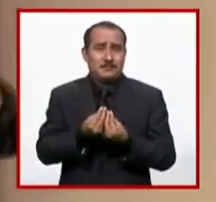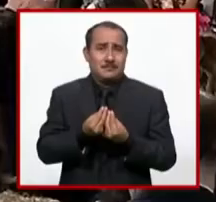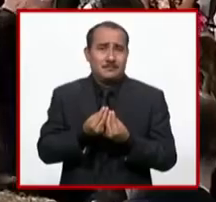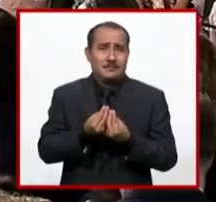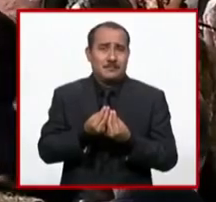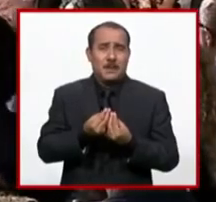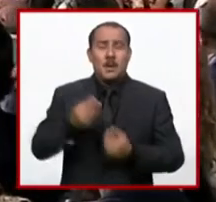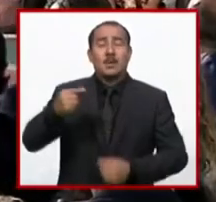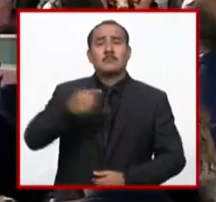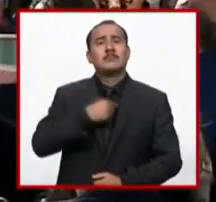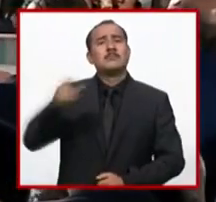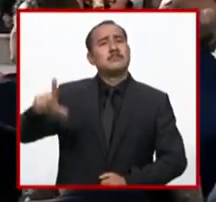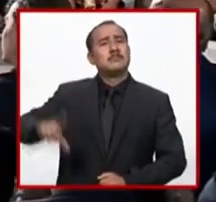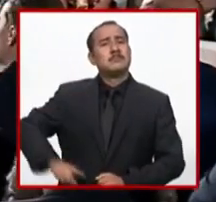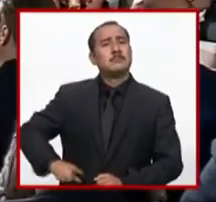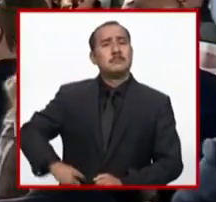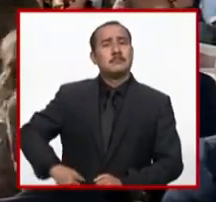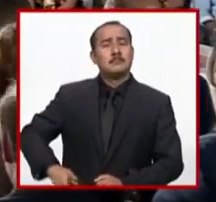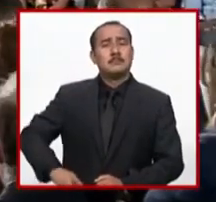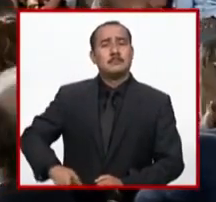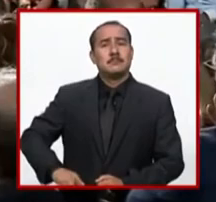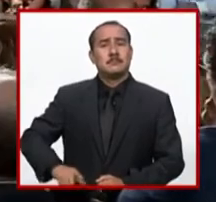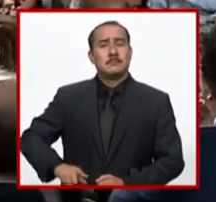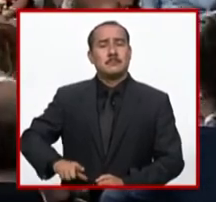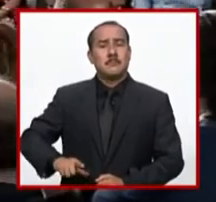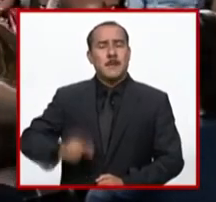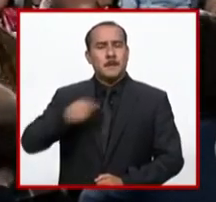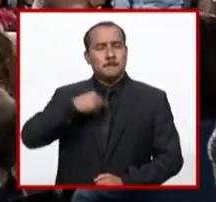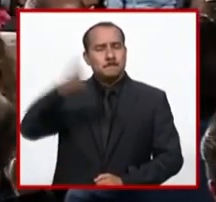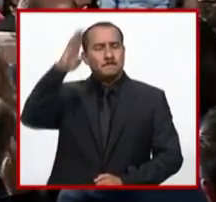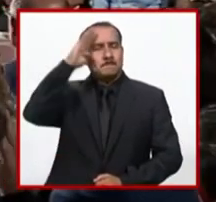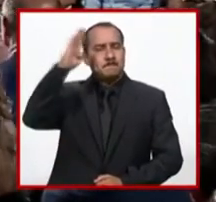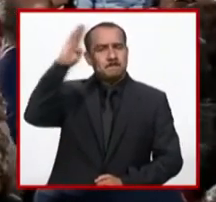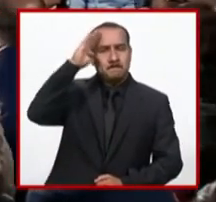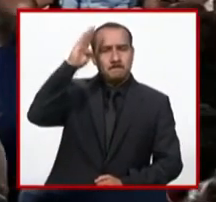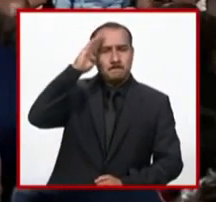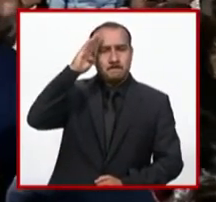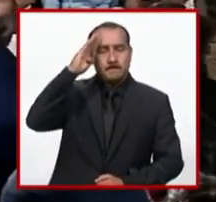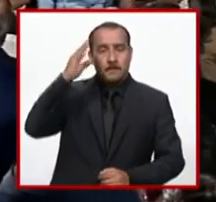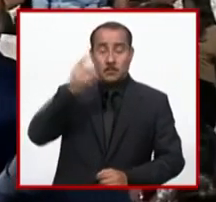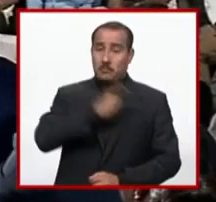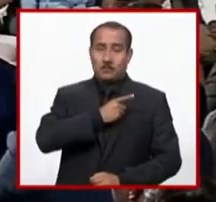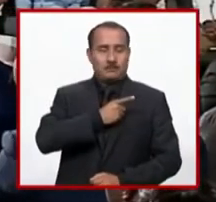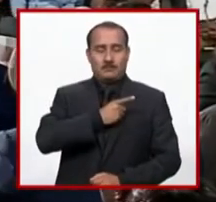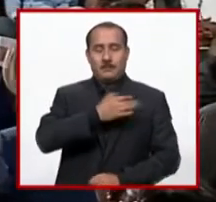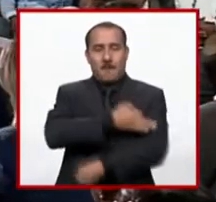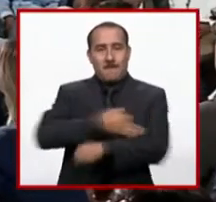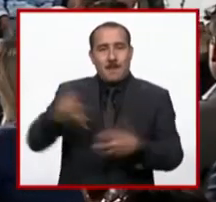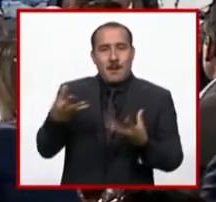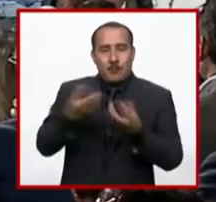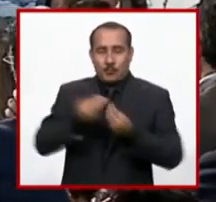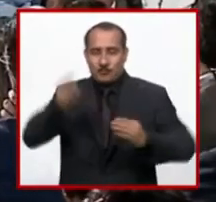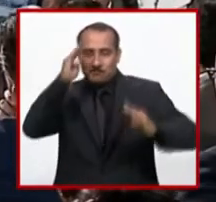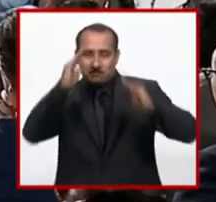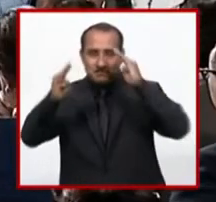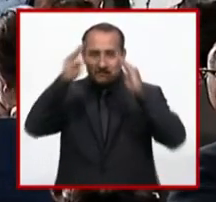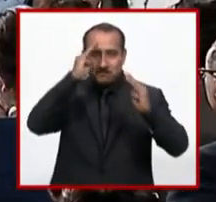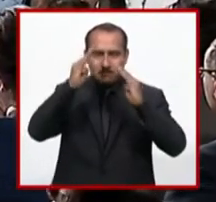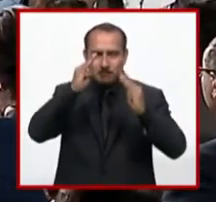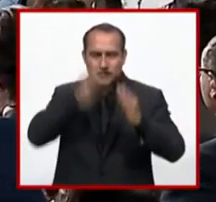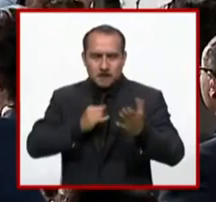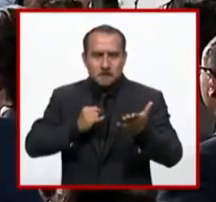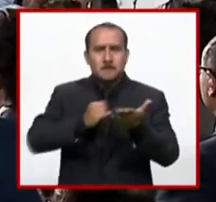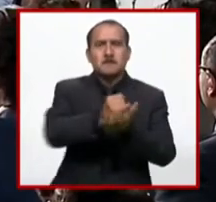Que como gobernador íbamos a pensar como familia. Porque en cada decisión que